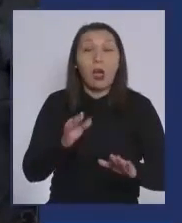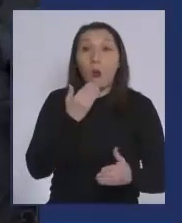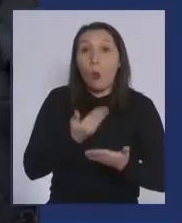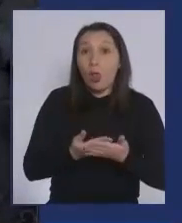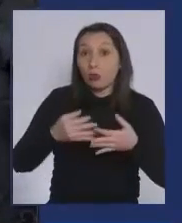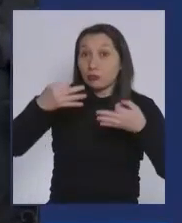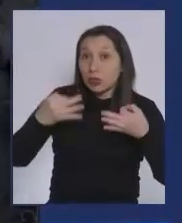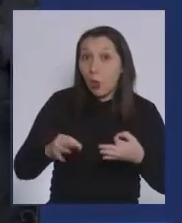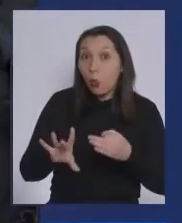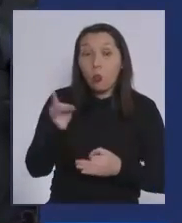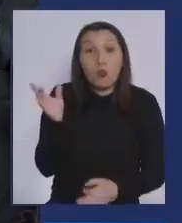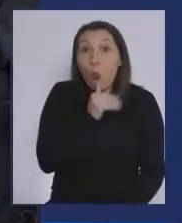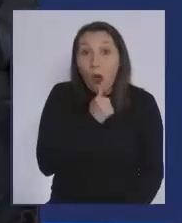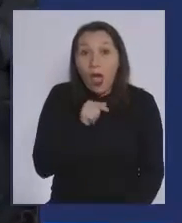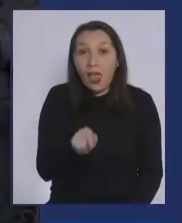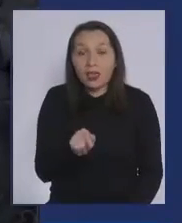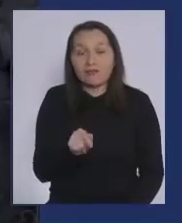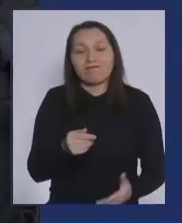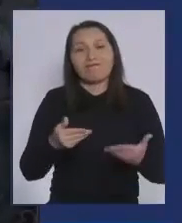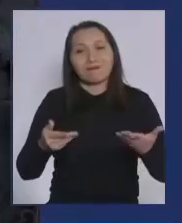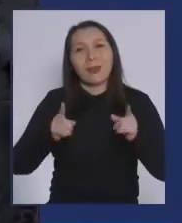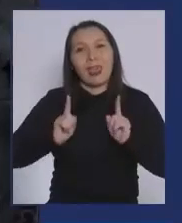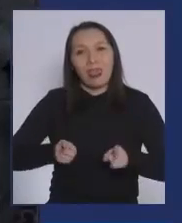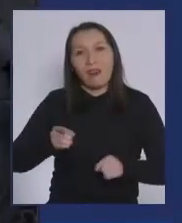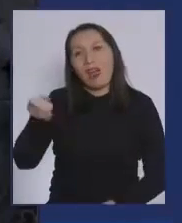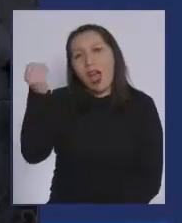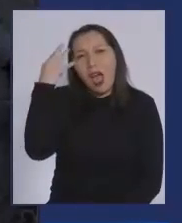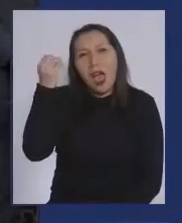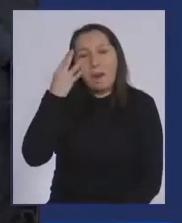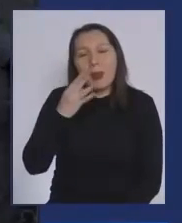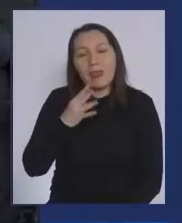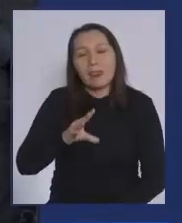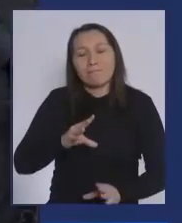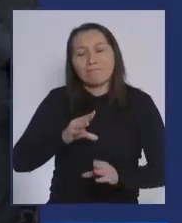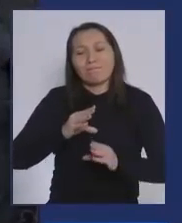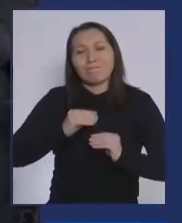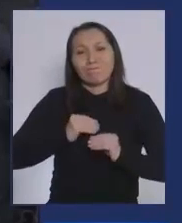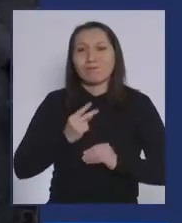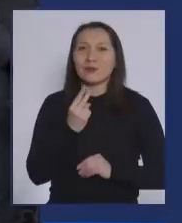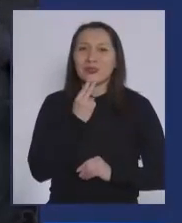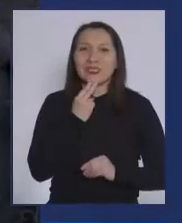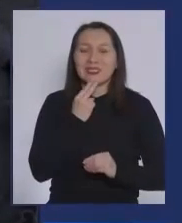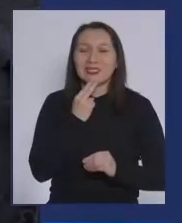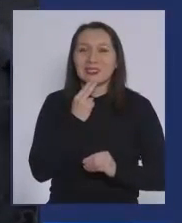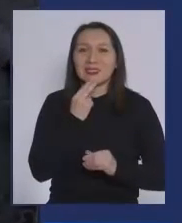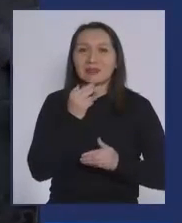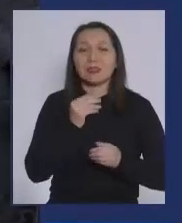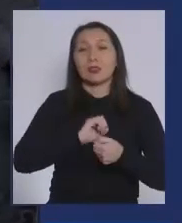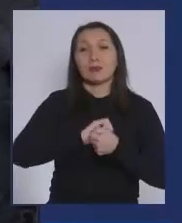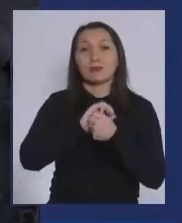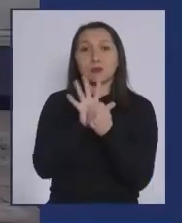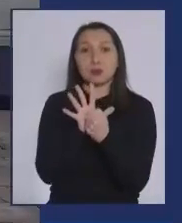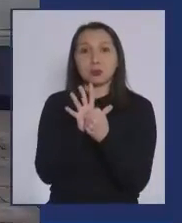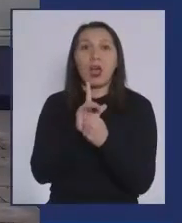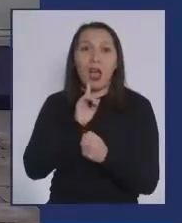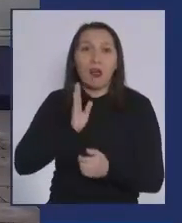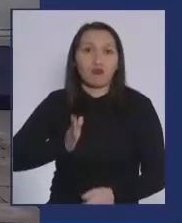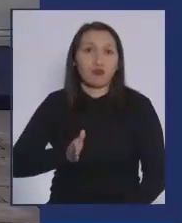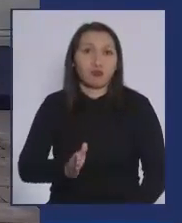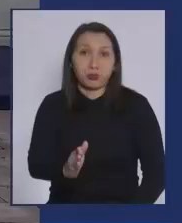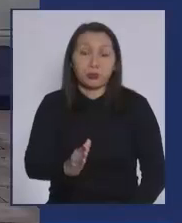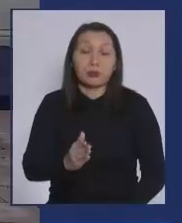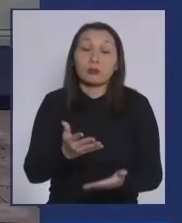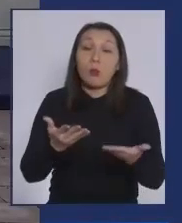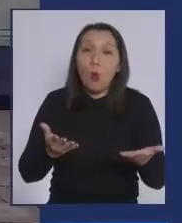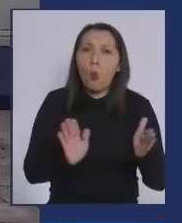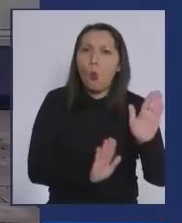segura tendremos que aprender a vivir con el kobe 19 y por